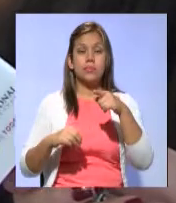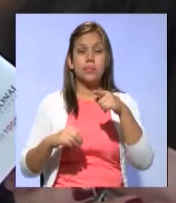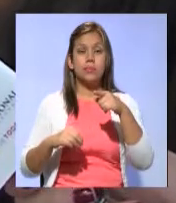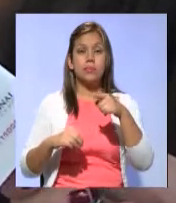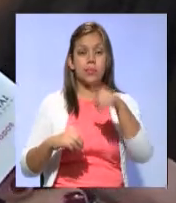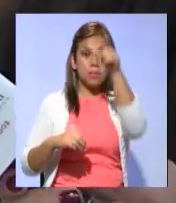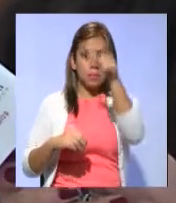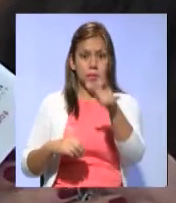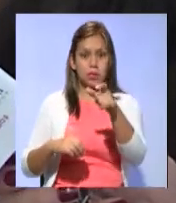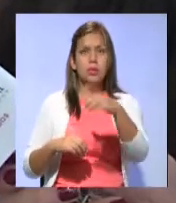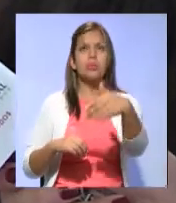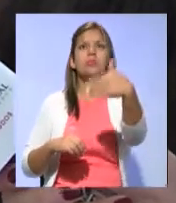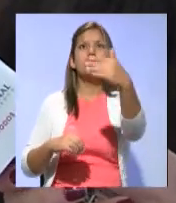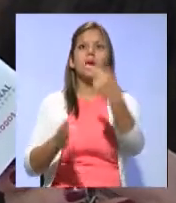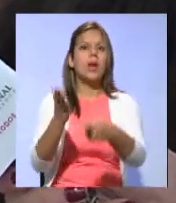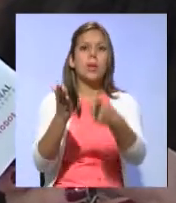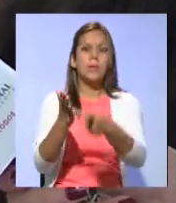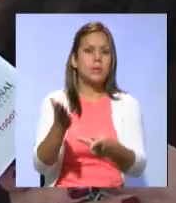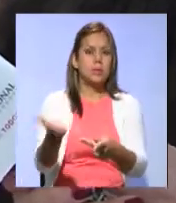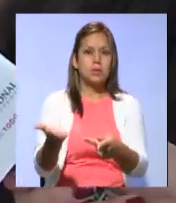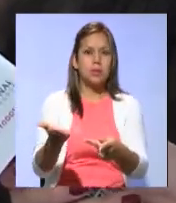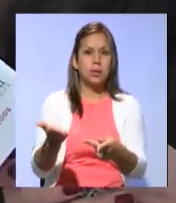ser humano después de